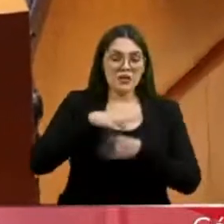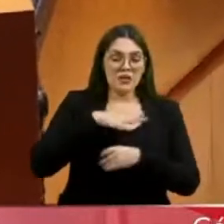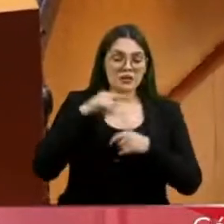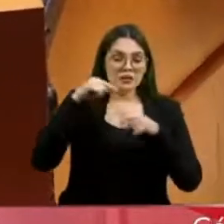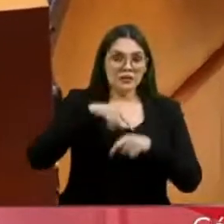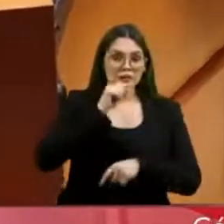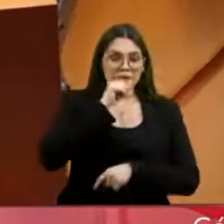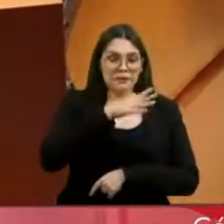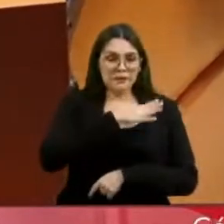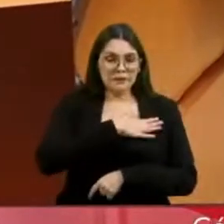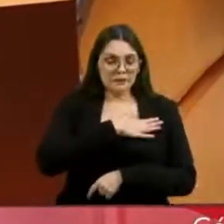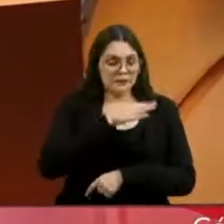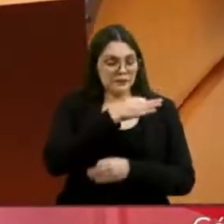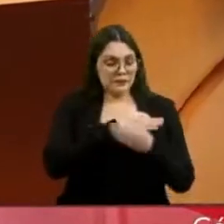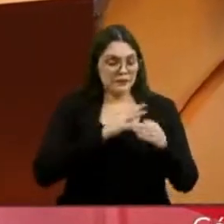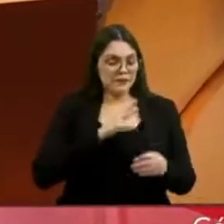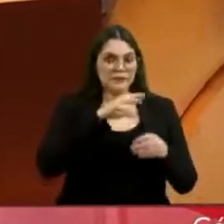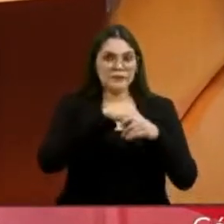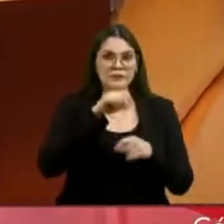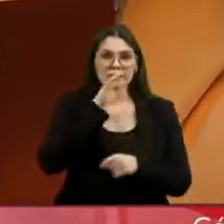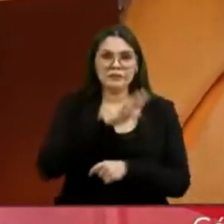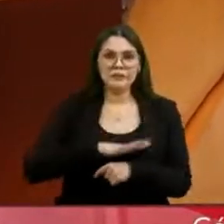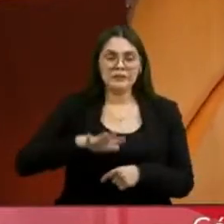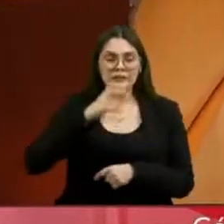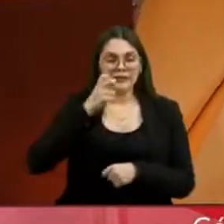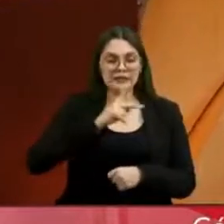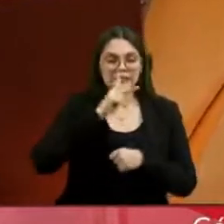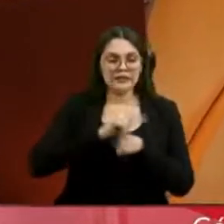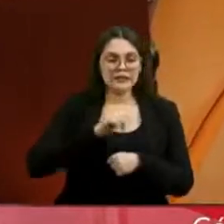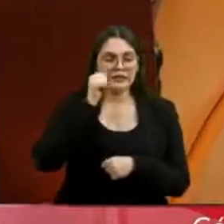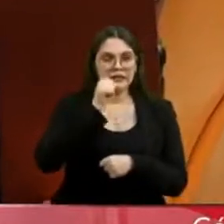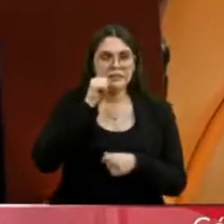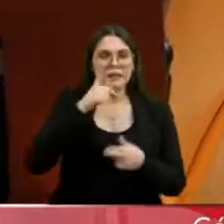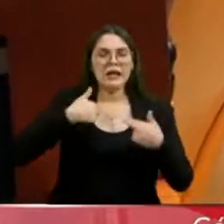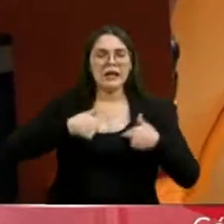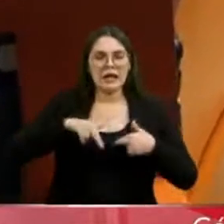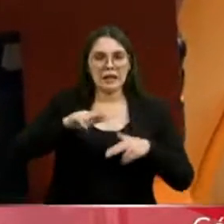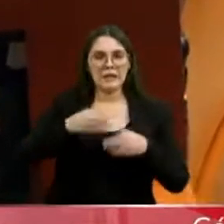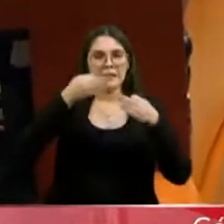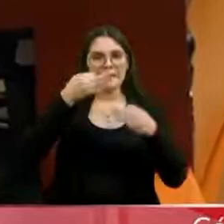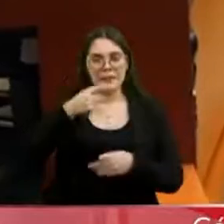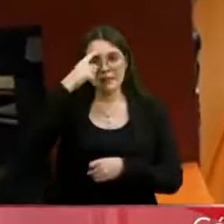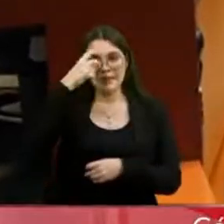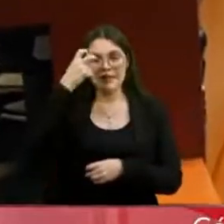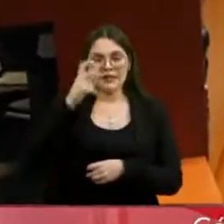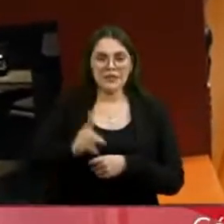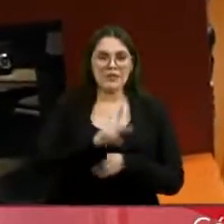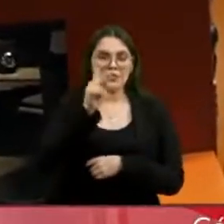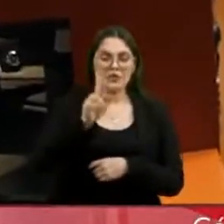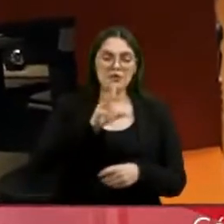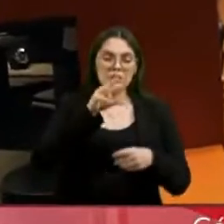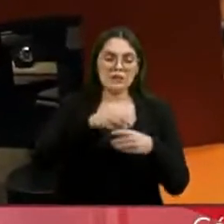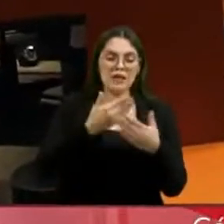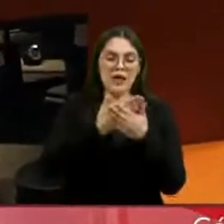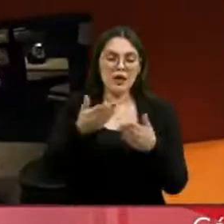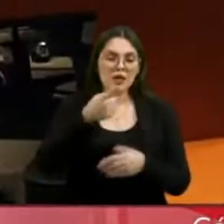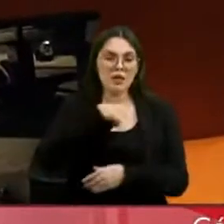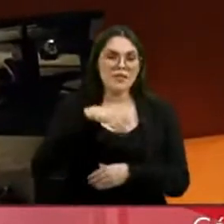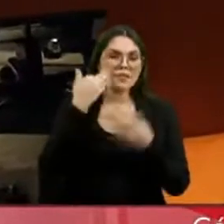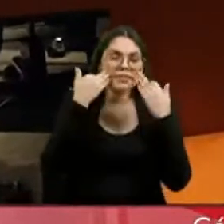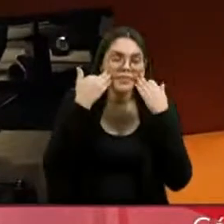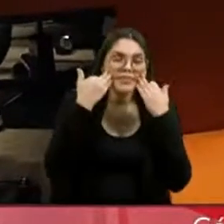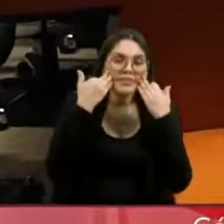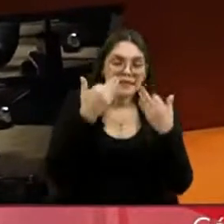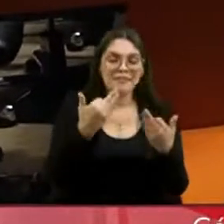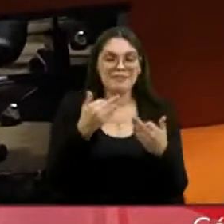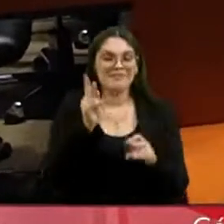hijas e hijos del pueblo representando dignamente al pueblo mismo. Demostramos